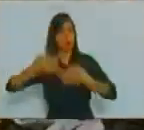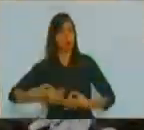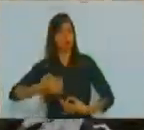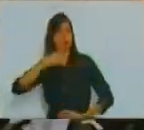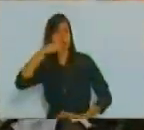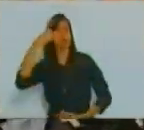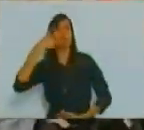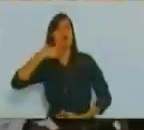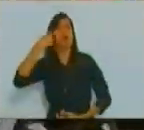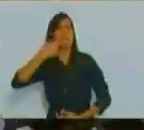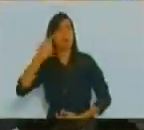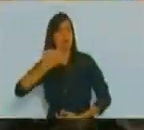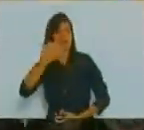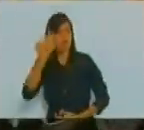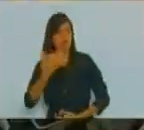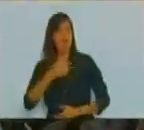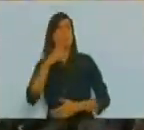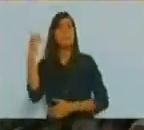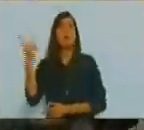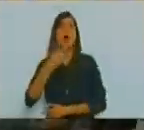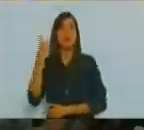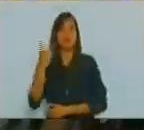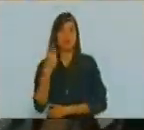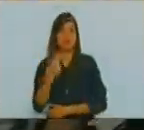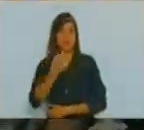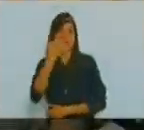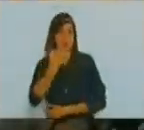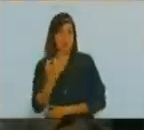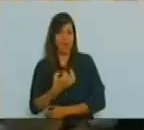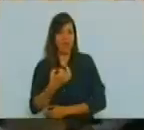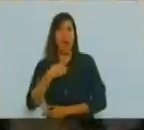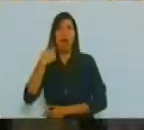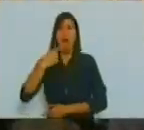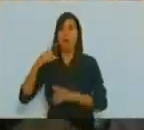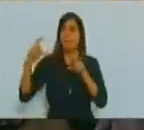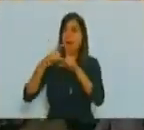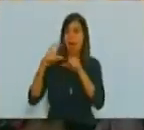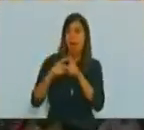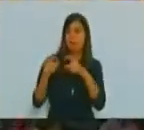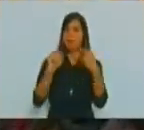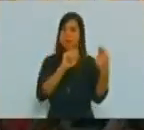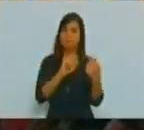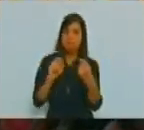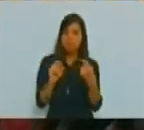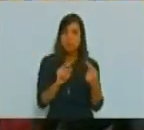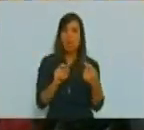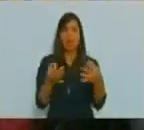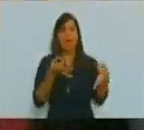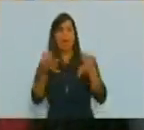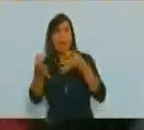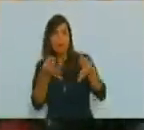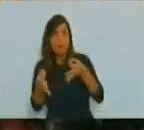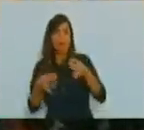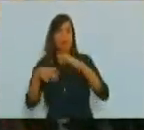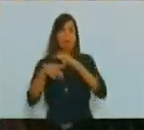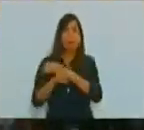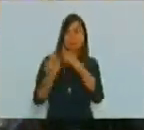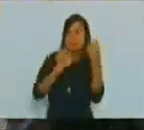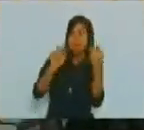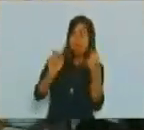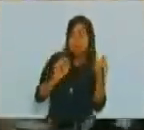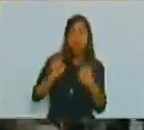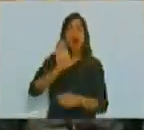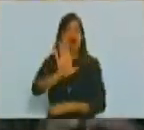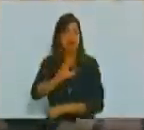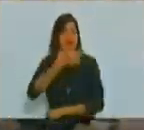verdadera política la política que se hace con argumentos con palabras que se construye y se dirime a través del debate